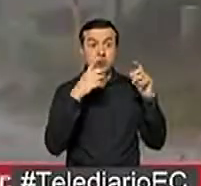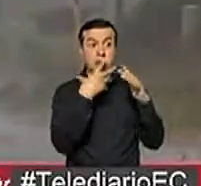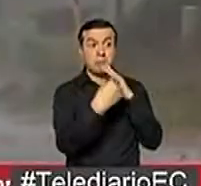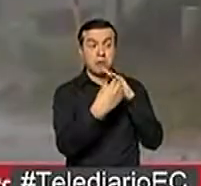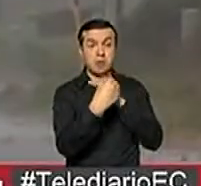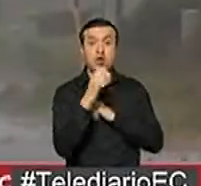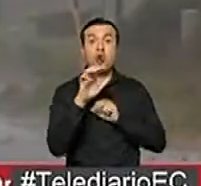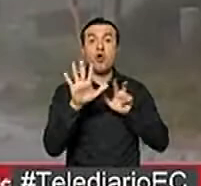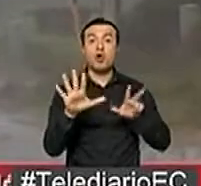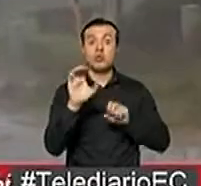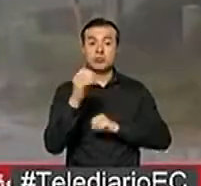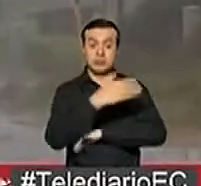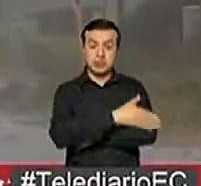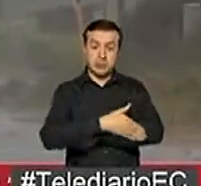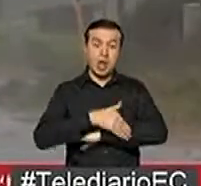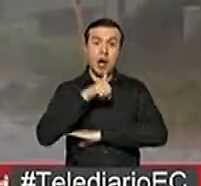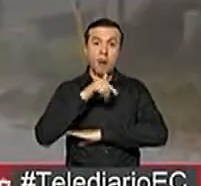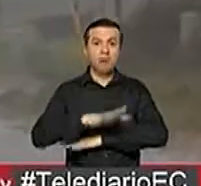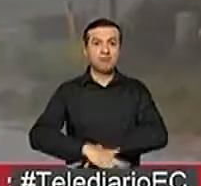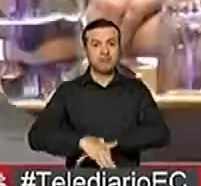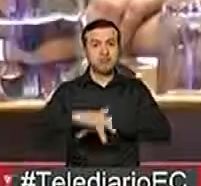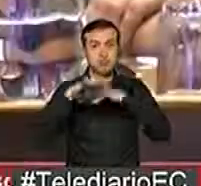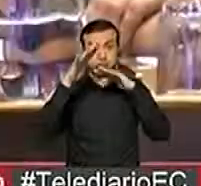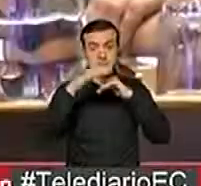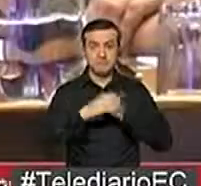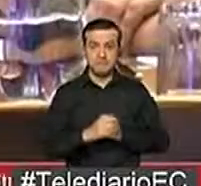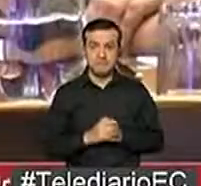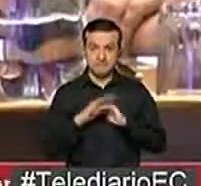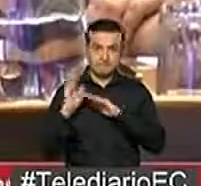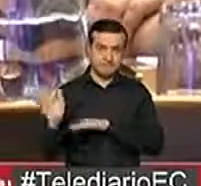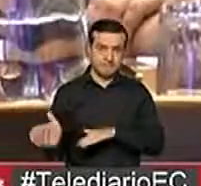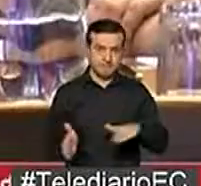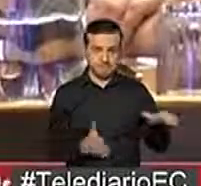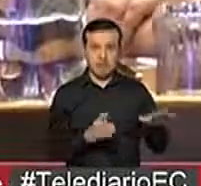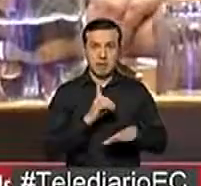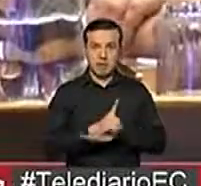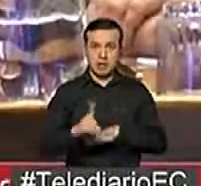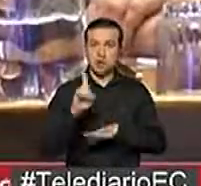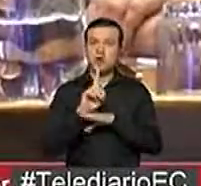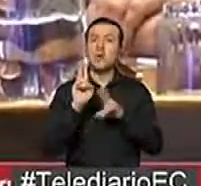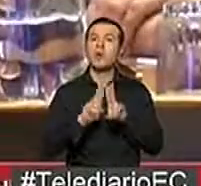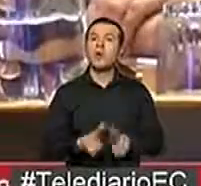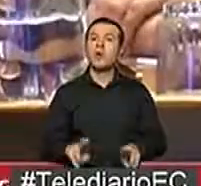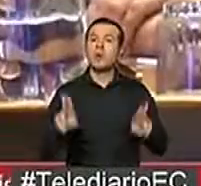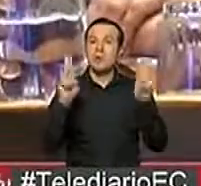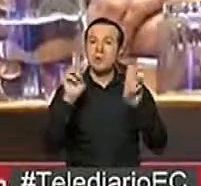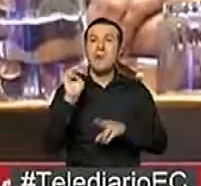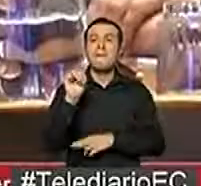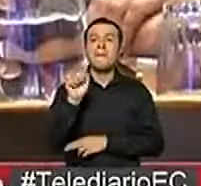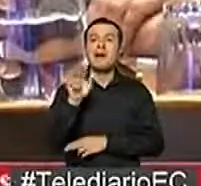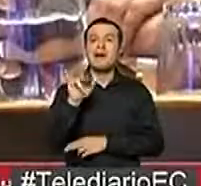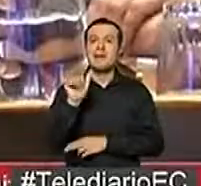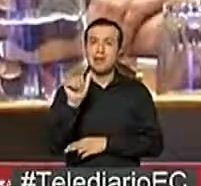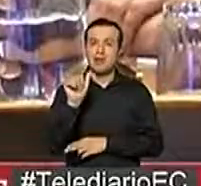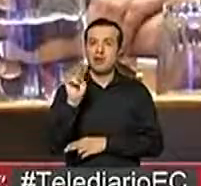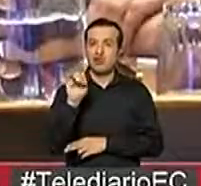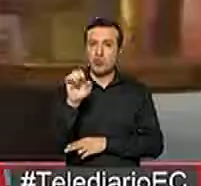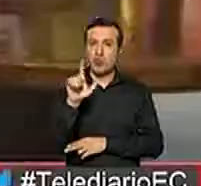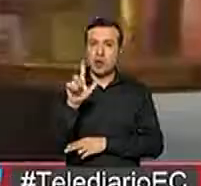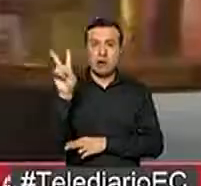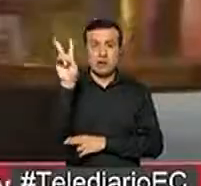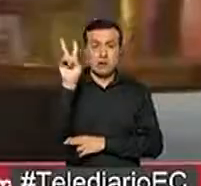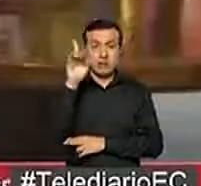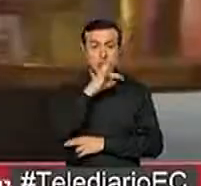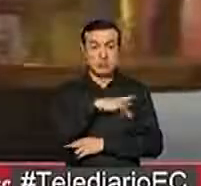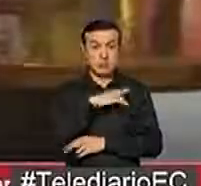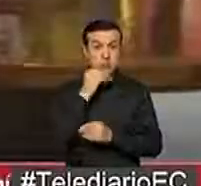80 carreteras de autopistas quedaron inundadas. La directora de ONU Mujeres para las Américas y el Caribe, María Noel Baeza, advirtió este viernes en Chile